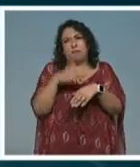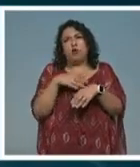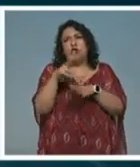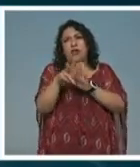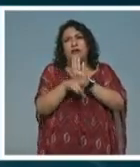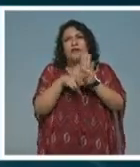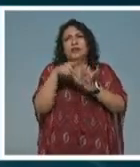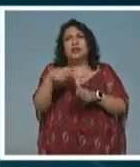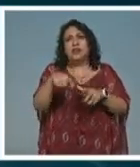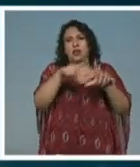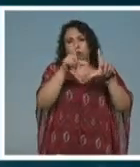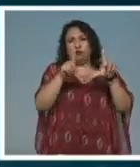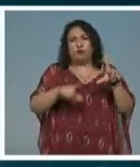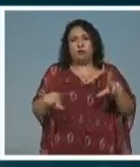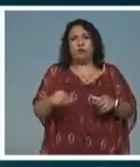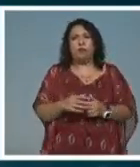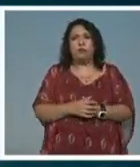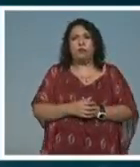audiovisual de nuestro país.